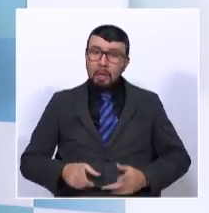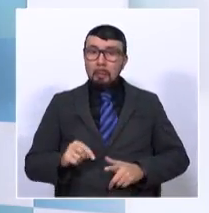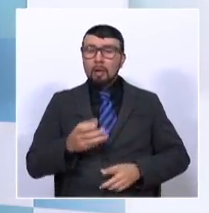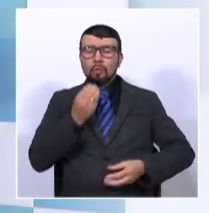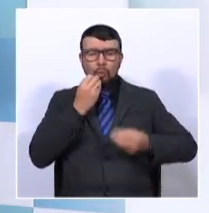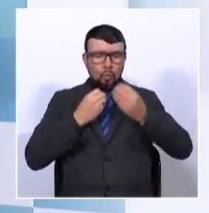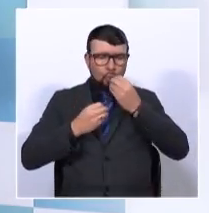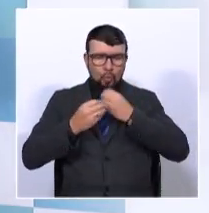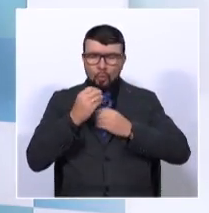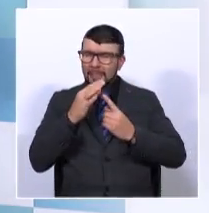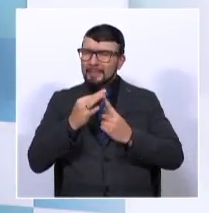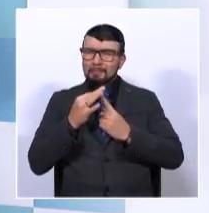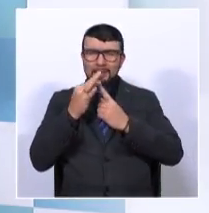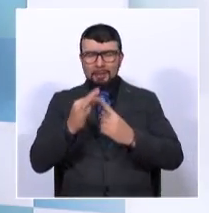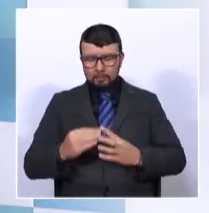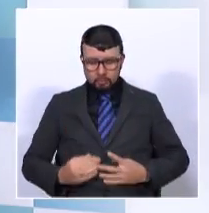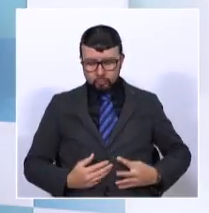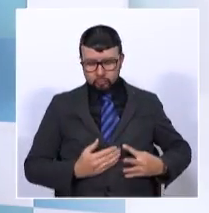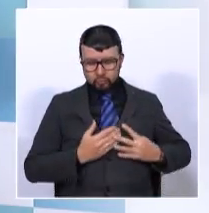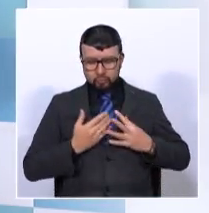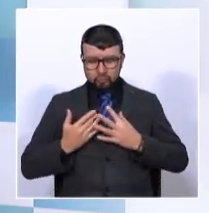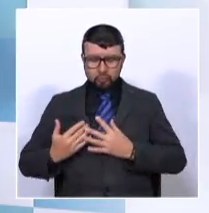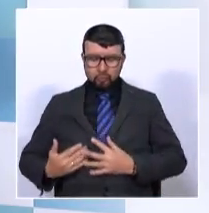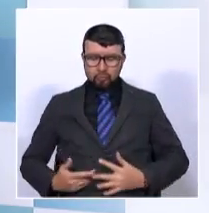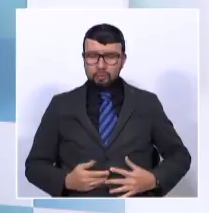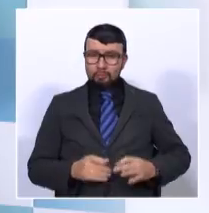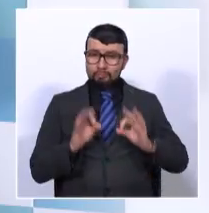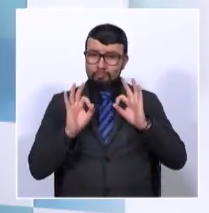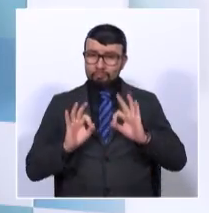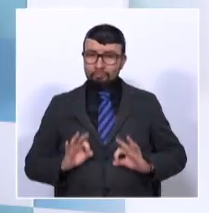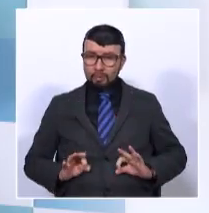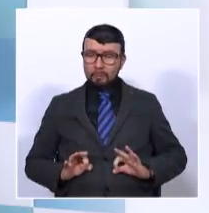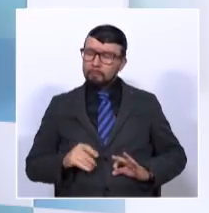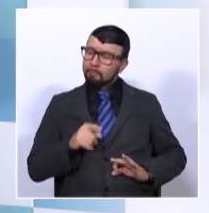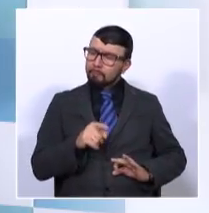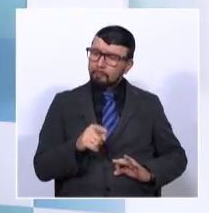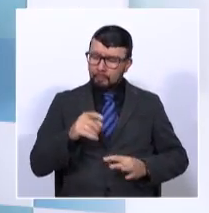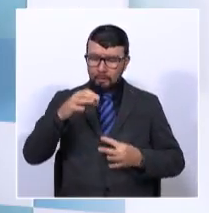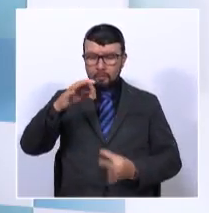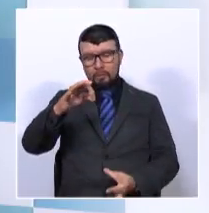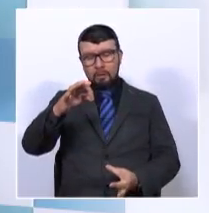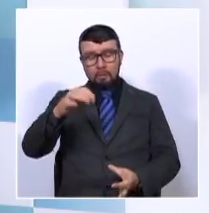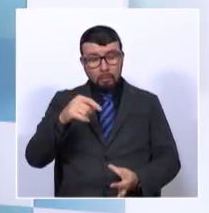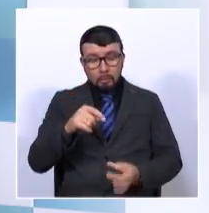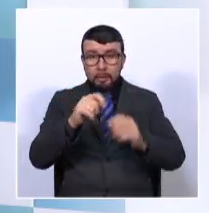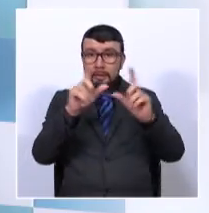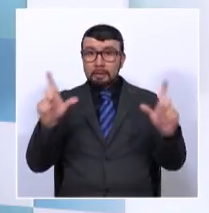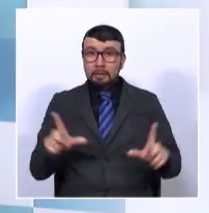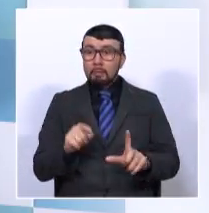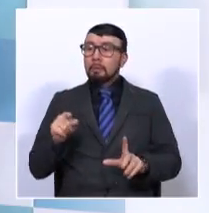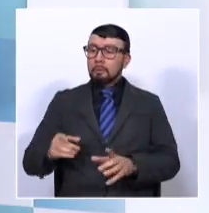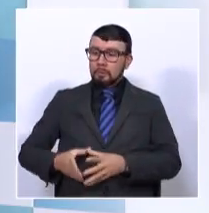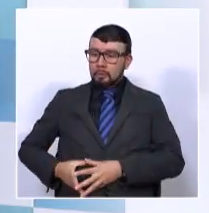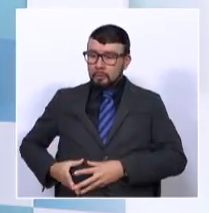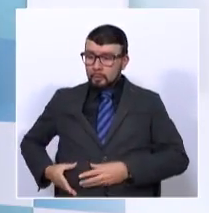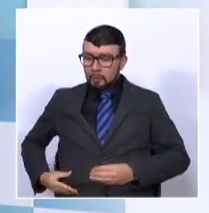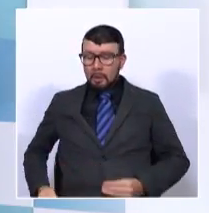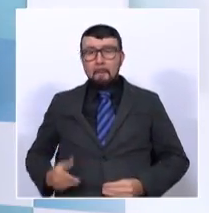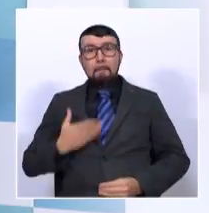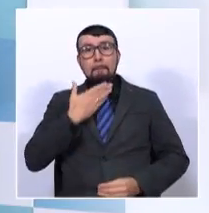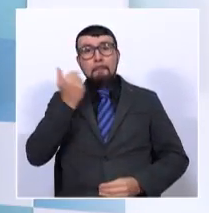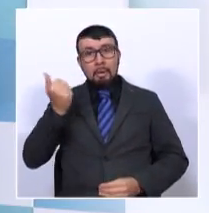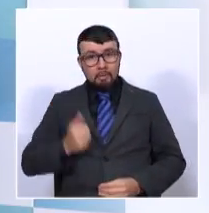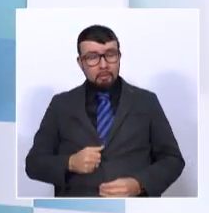visto ecográficamente y en los exámenes de laboratorio es que el hígado graso mejora. Una gran terapia que las